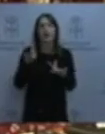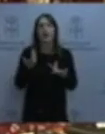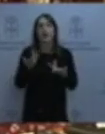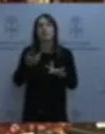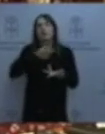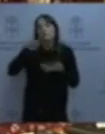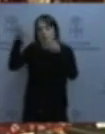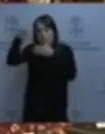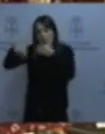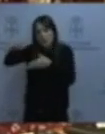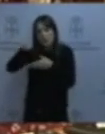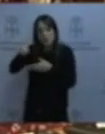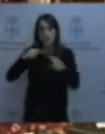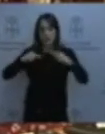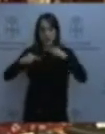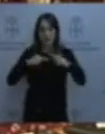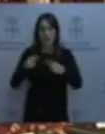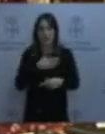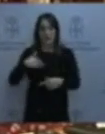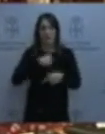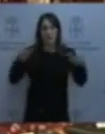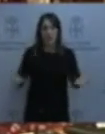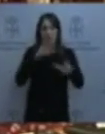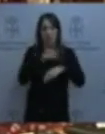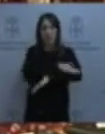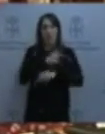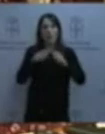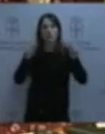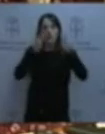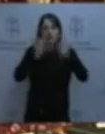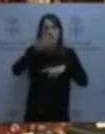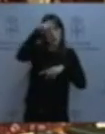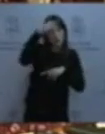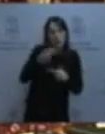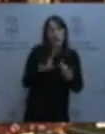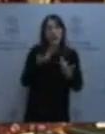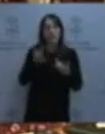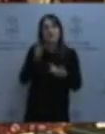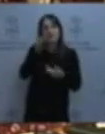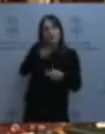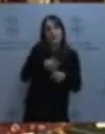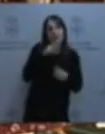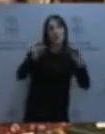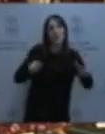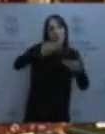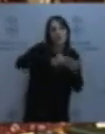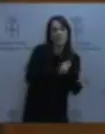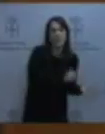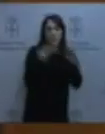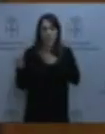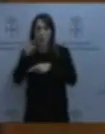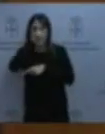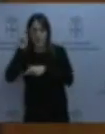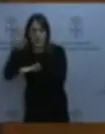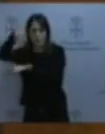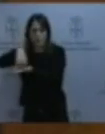qué posición se toma ante los cierres de oficinas en Asturias, ante el desmantelamiento de la obra social y cultural, ante el traslado de oficinas de Asturias a Madrid,